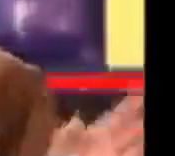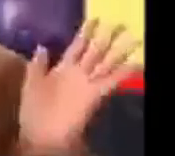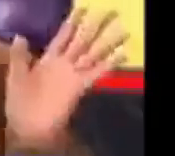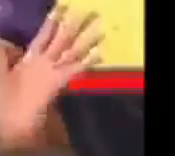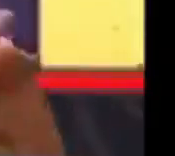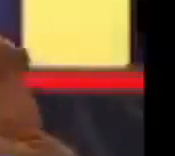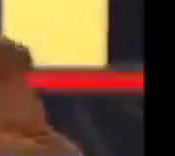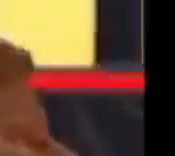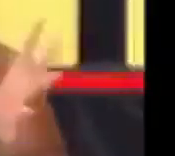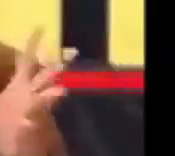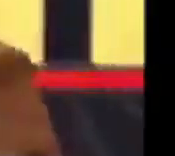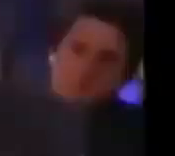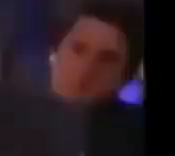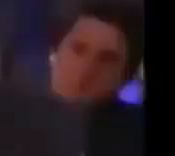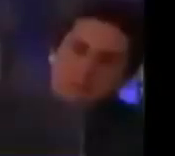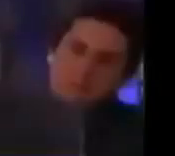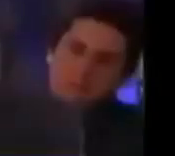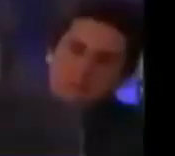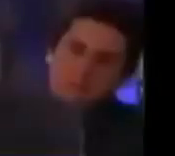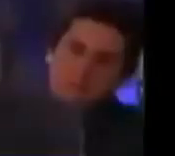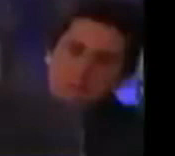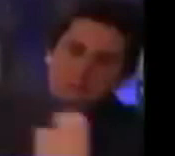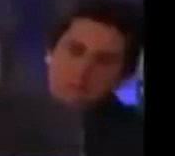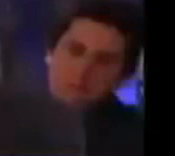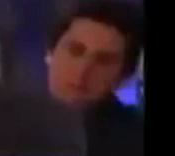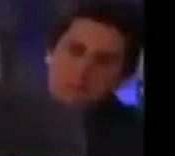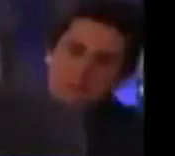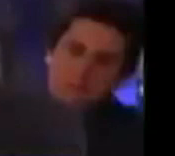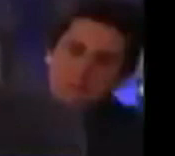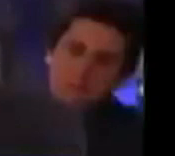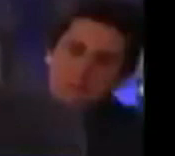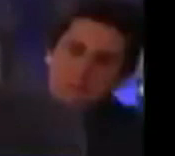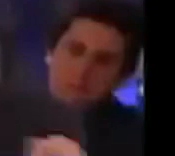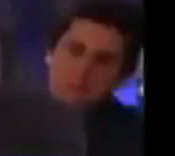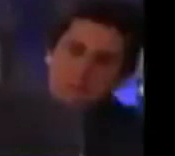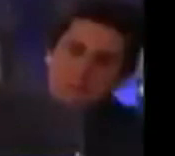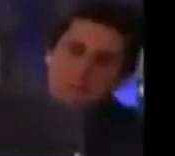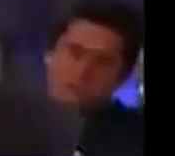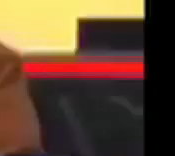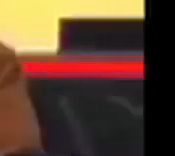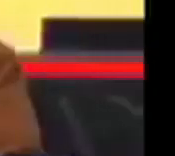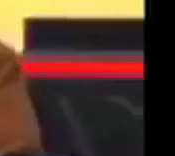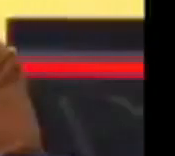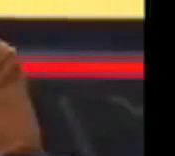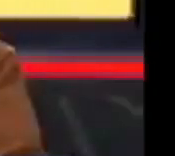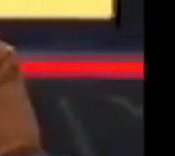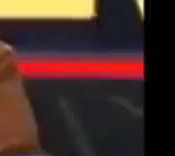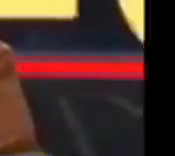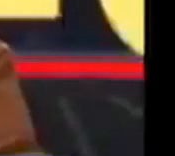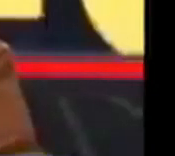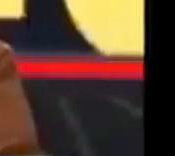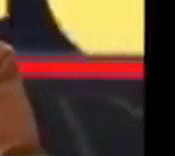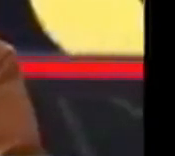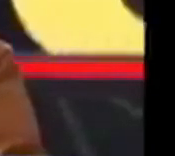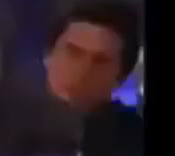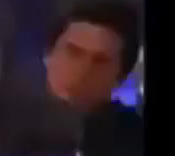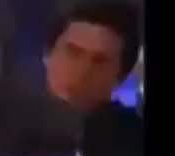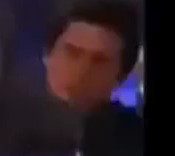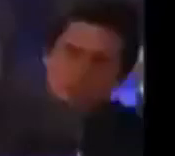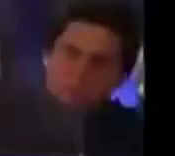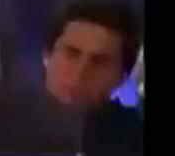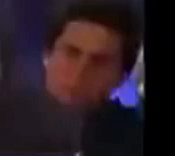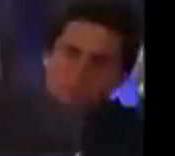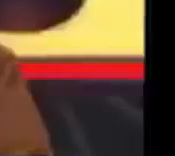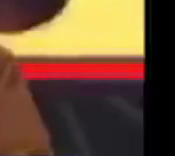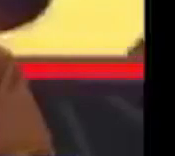secuestrado en manos de sus hechores. ¿Así es? ¿Y quién lo tiene secuestrado ahora que murió su secuestrador? ¿Quién lo tiene? Porque usted dice que esa es la